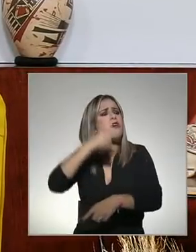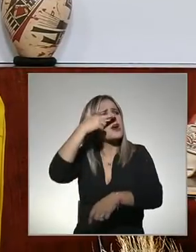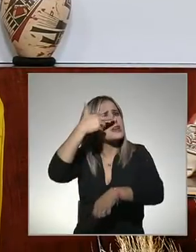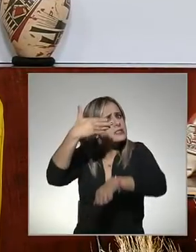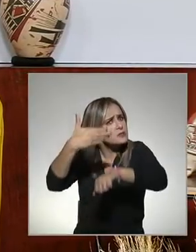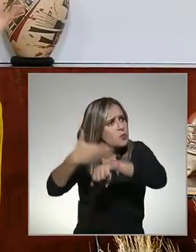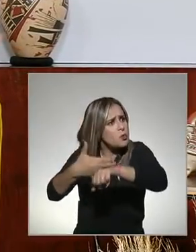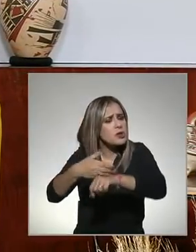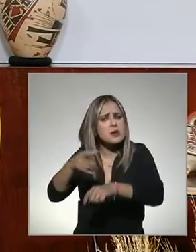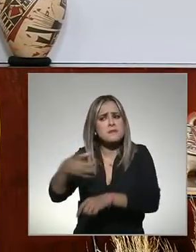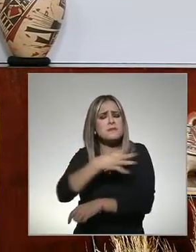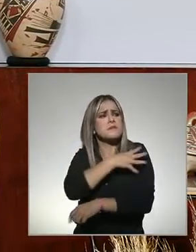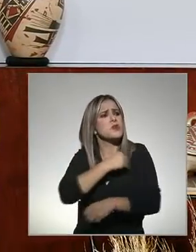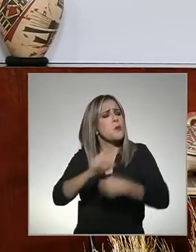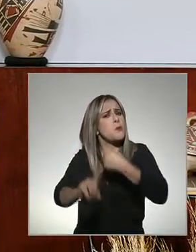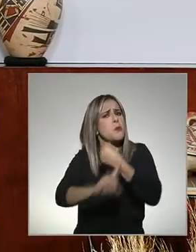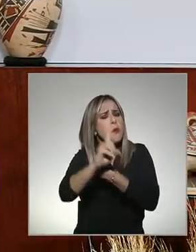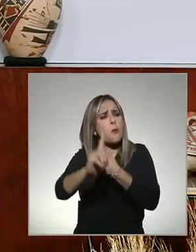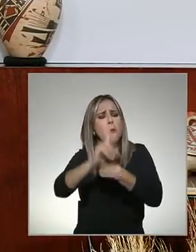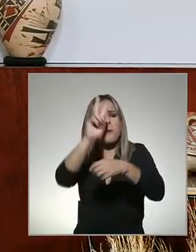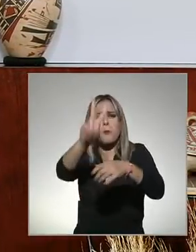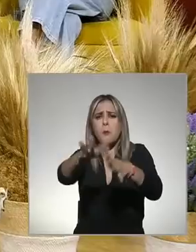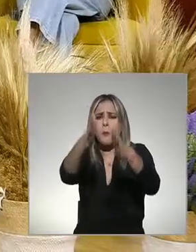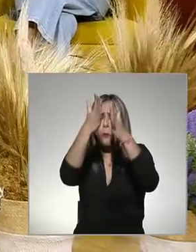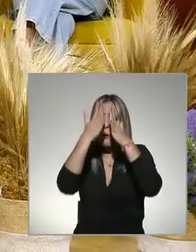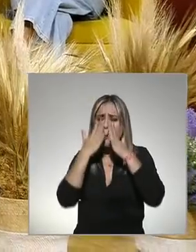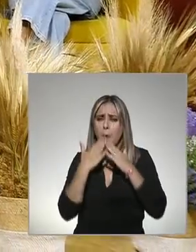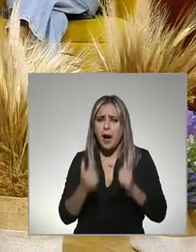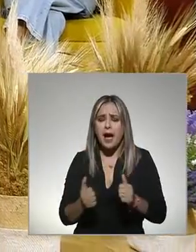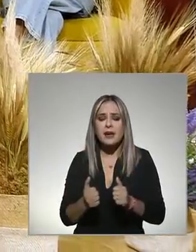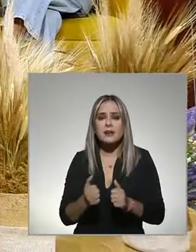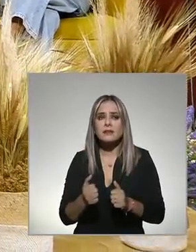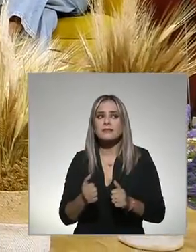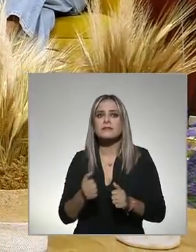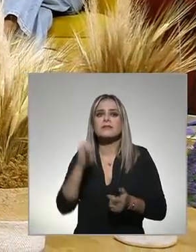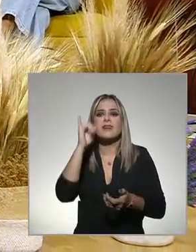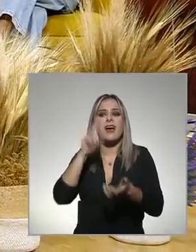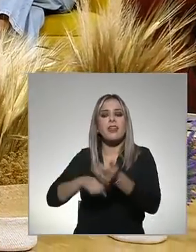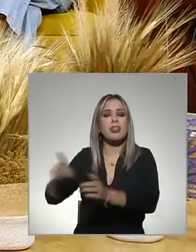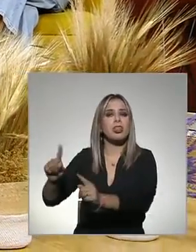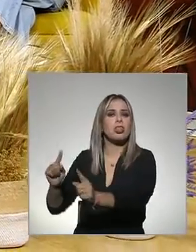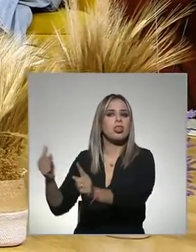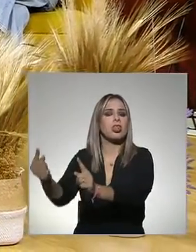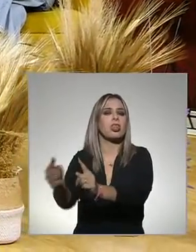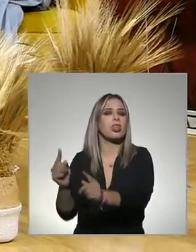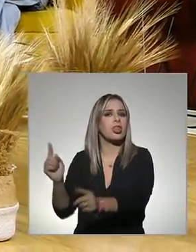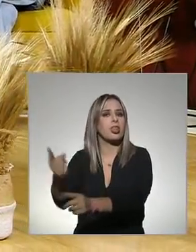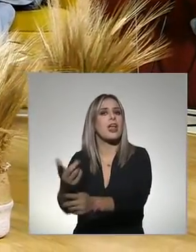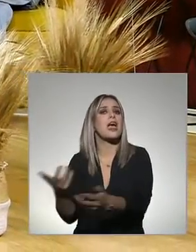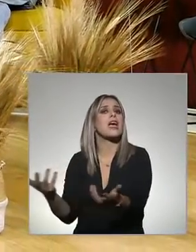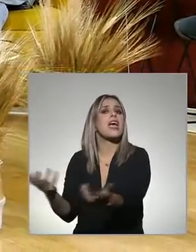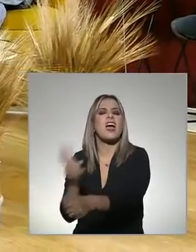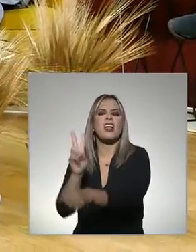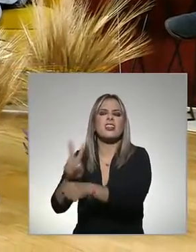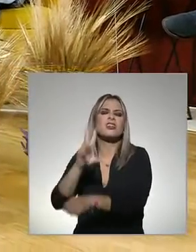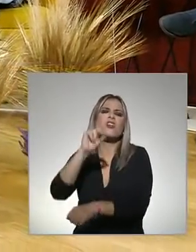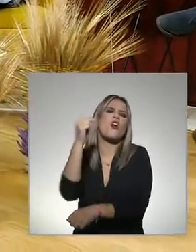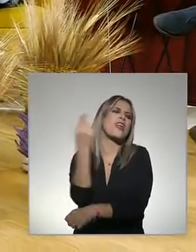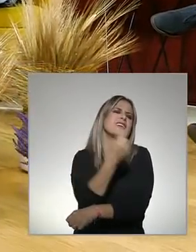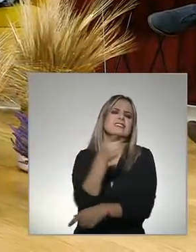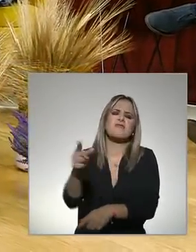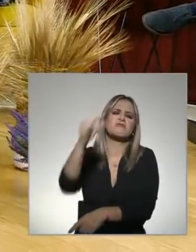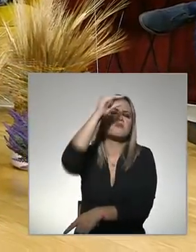con yo con mi hijo no tengo problemas, y de repente al pensar eso empezamos a no estar presentes, no